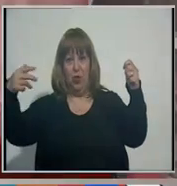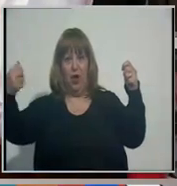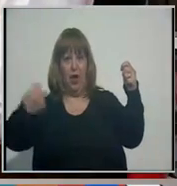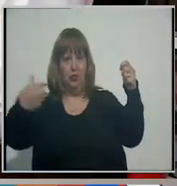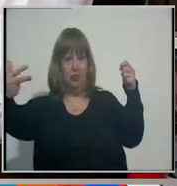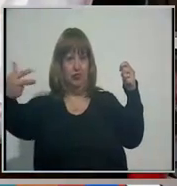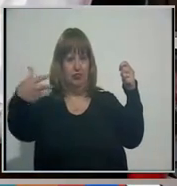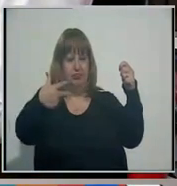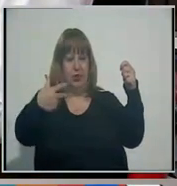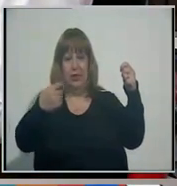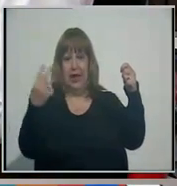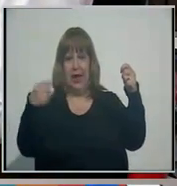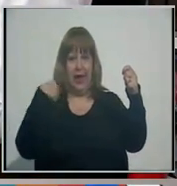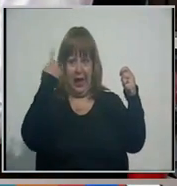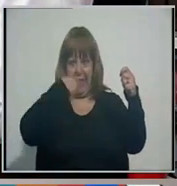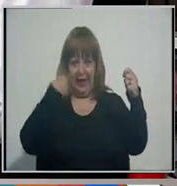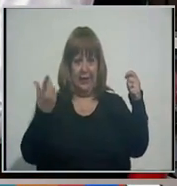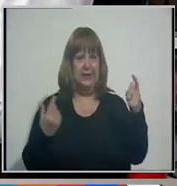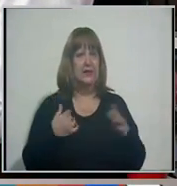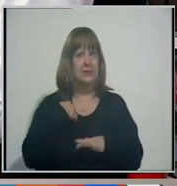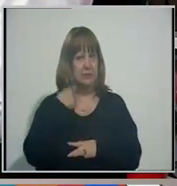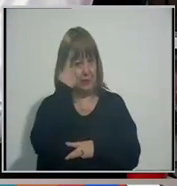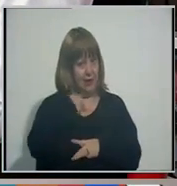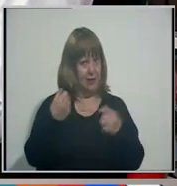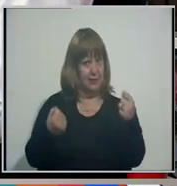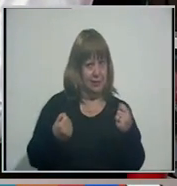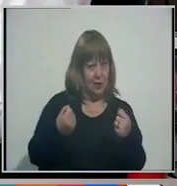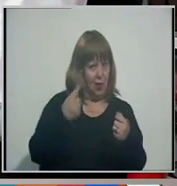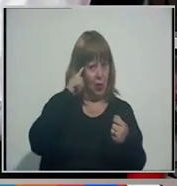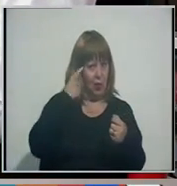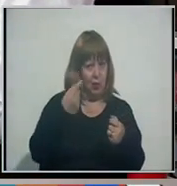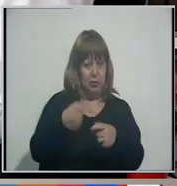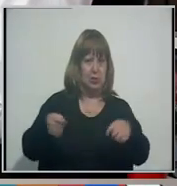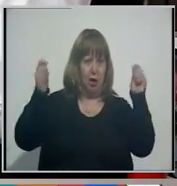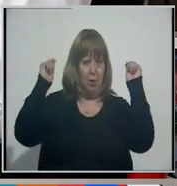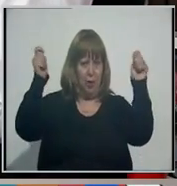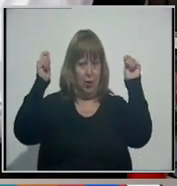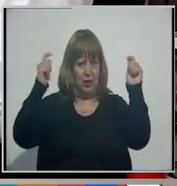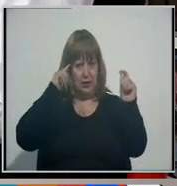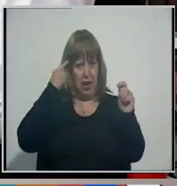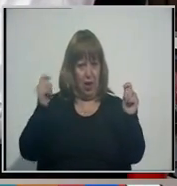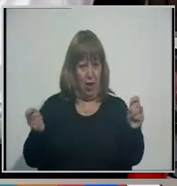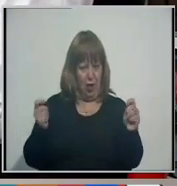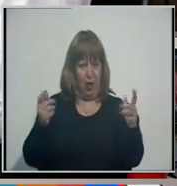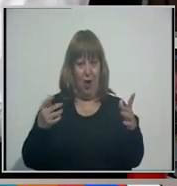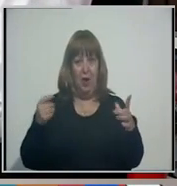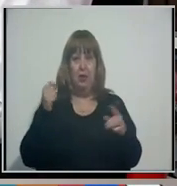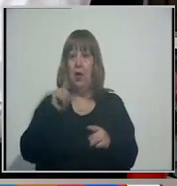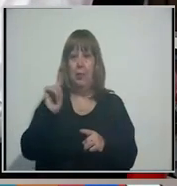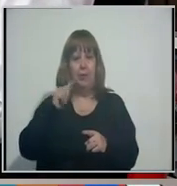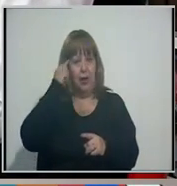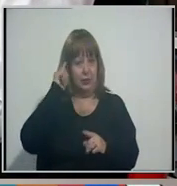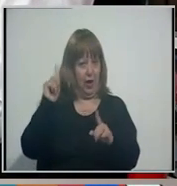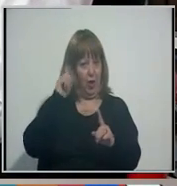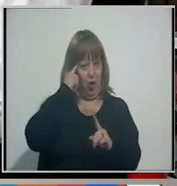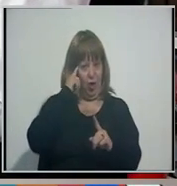sí, tienen que haber pensado los automovilistas y peatones. Otro que está protestando. Loco. No, loco. Primero piensan es loco. Está